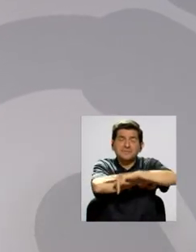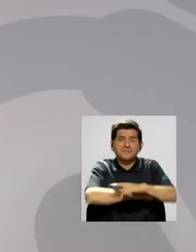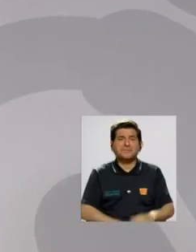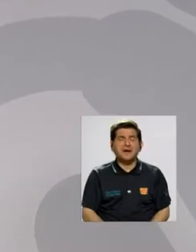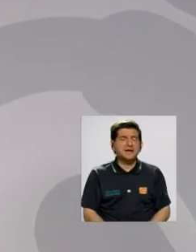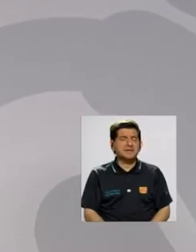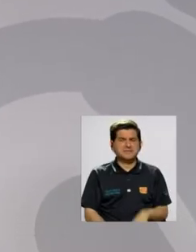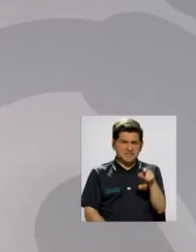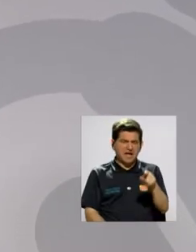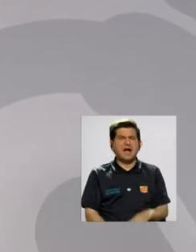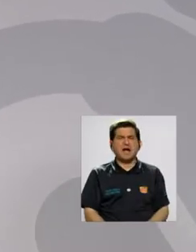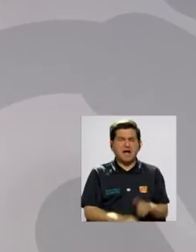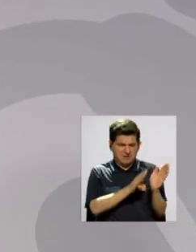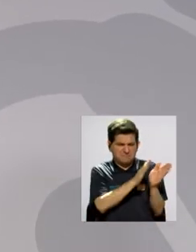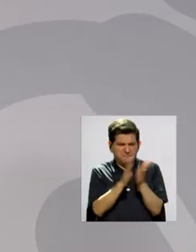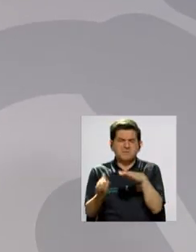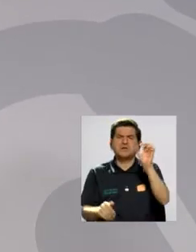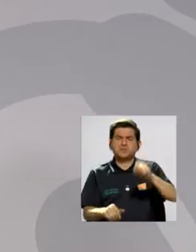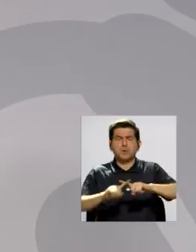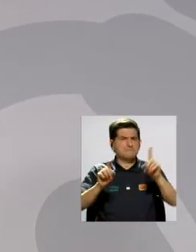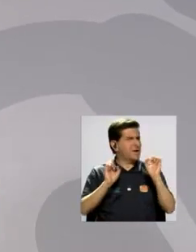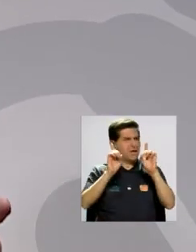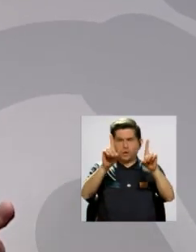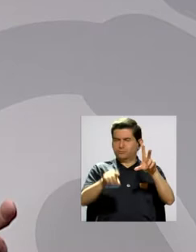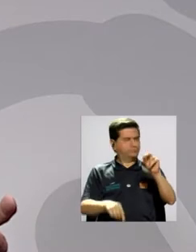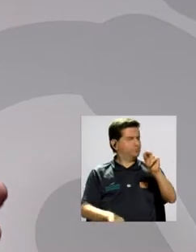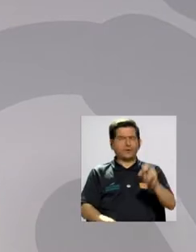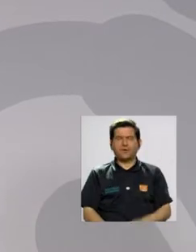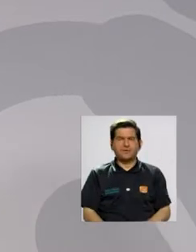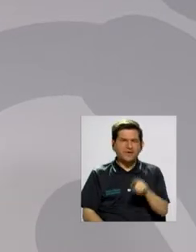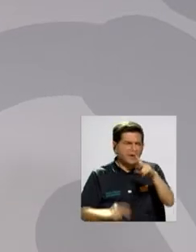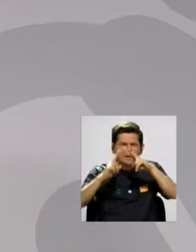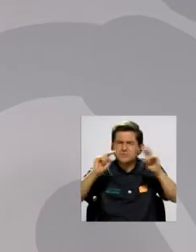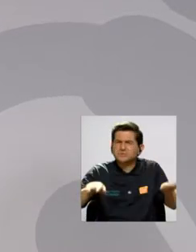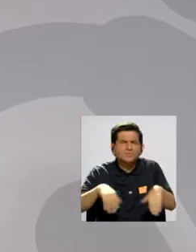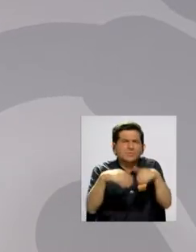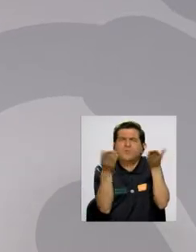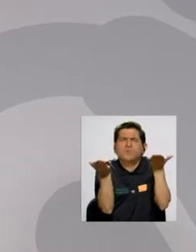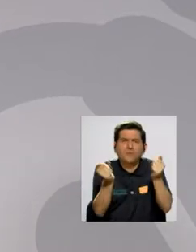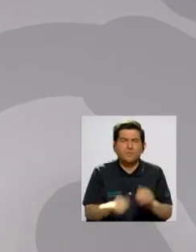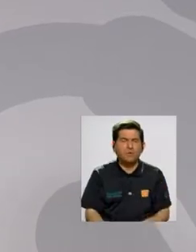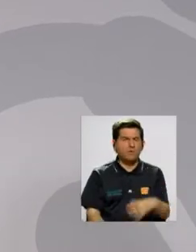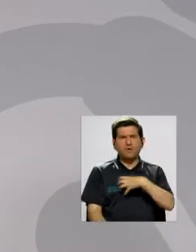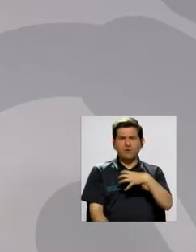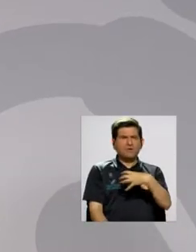poco educado. Ahora, ¿cómo hacemos esa lectura y podemos hacer ese